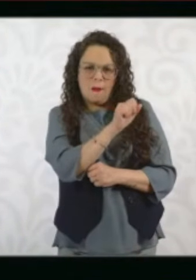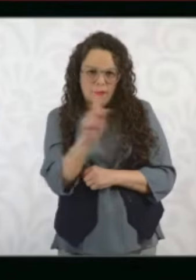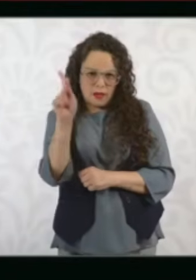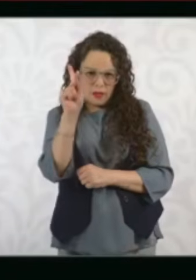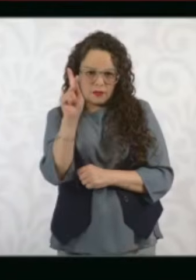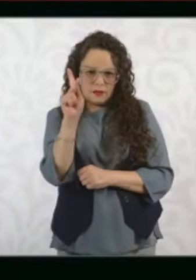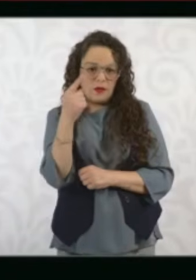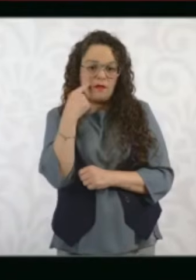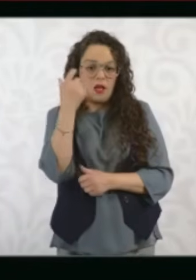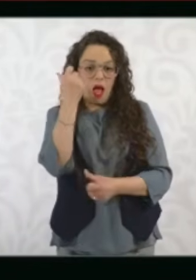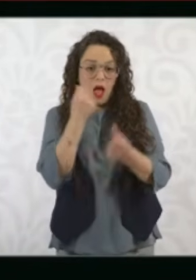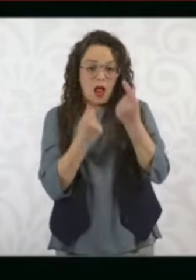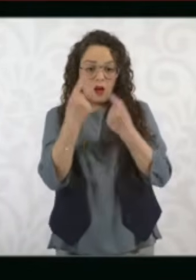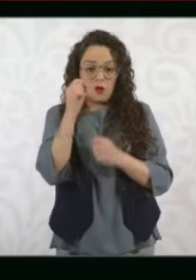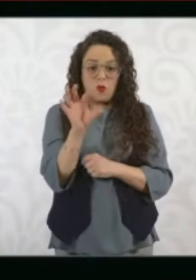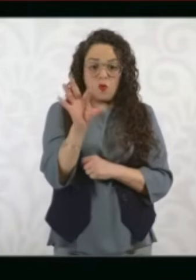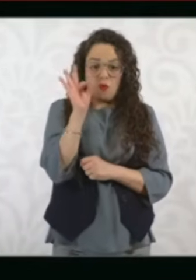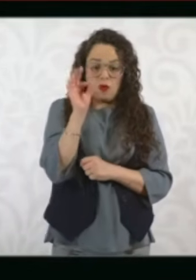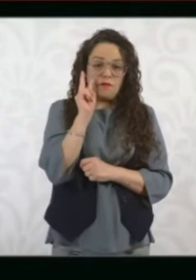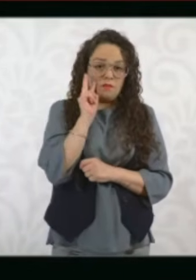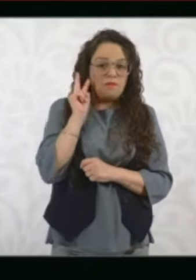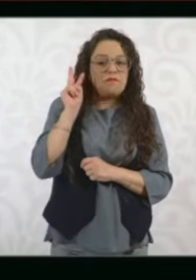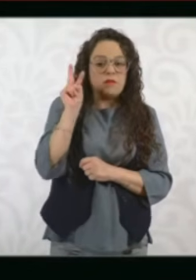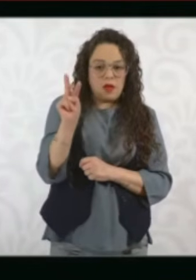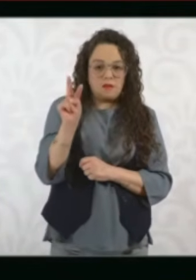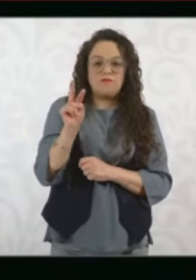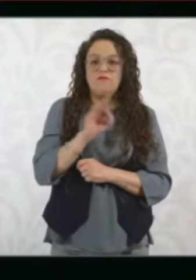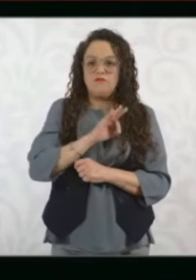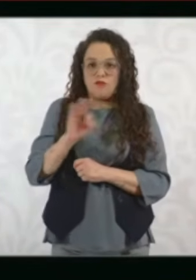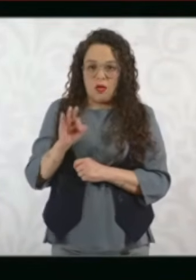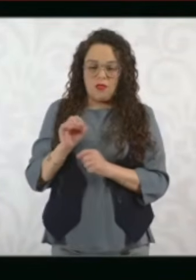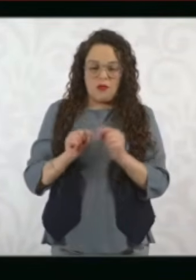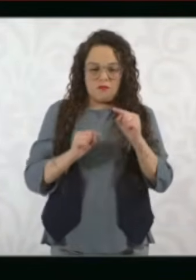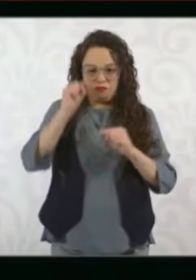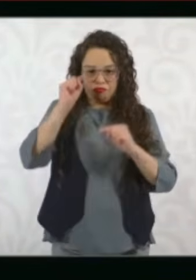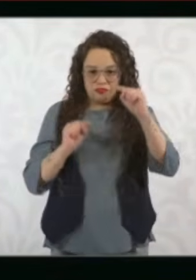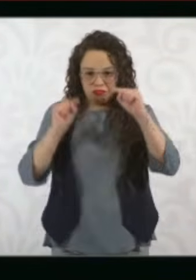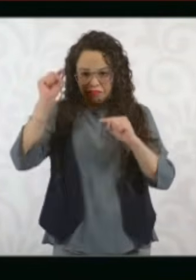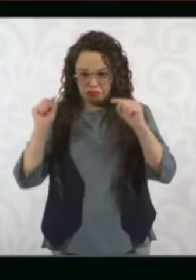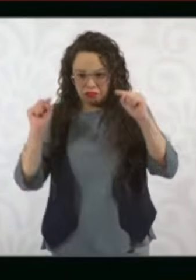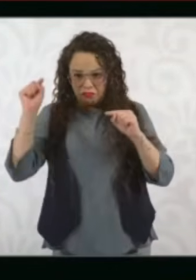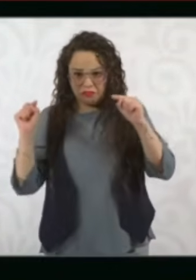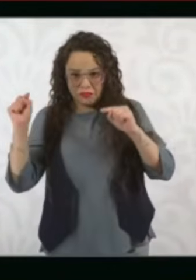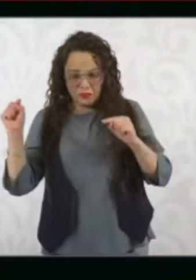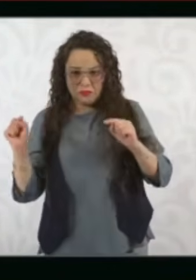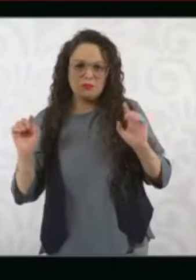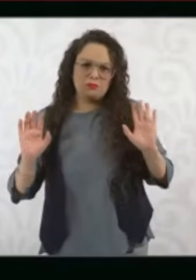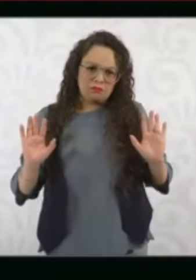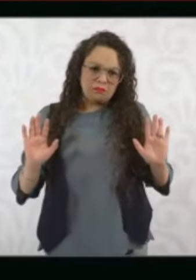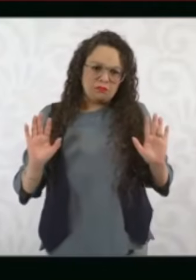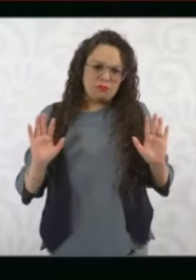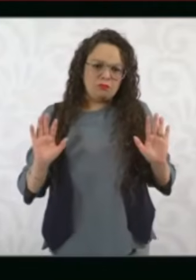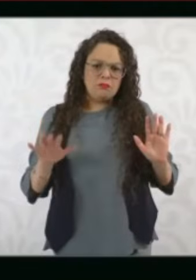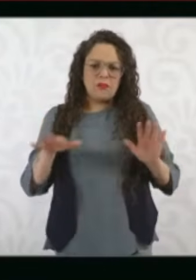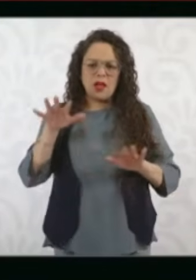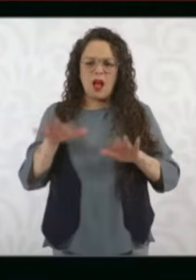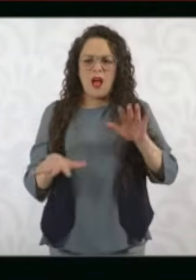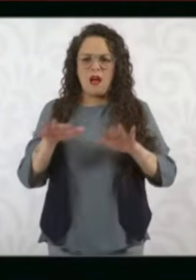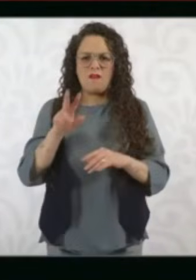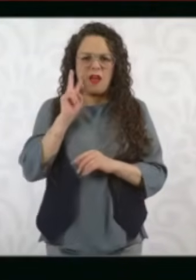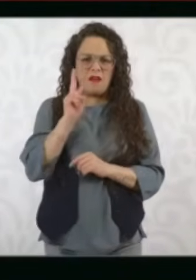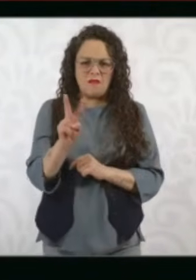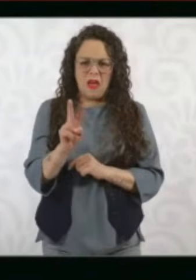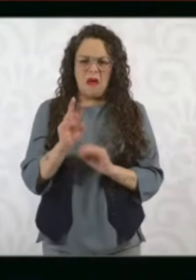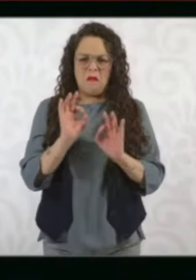mencionar algunas, aunque tienen una conversación consistente, pues hay veces que van teniendo ciertos